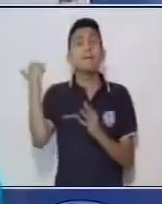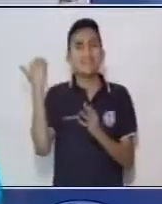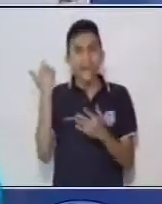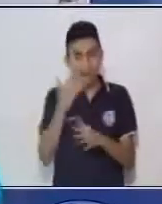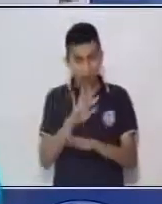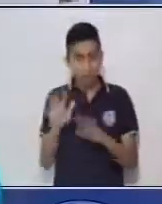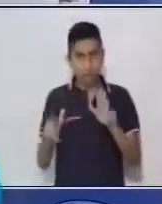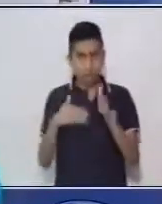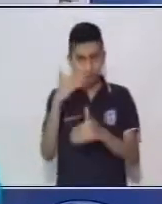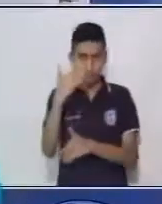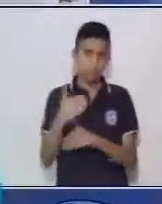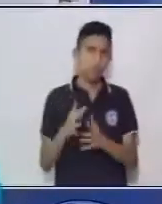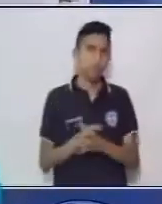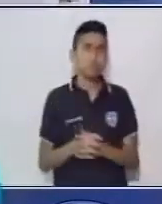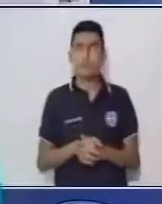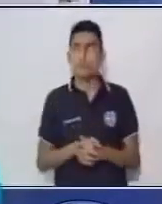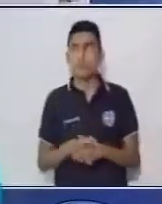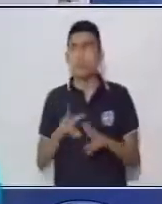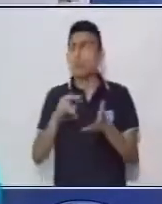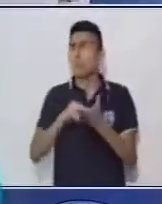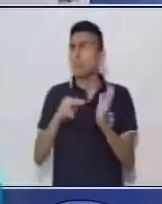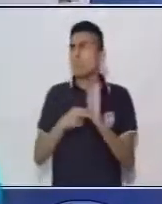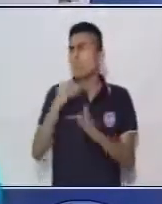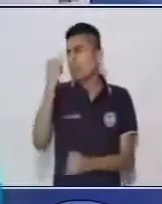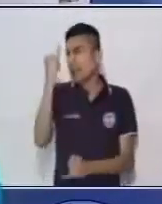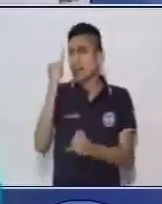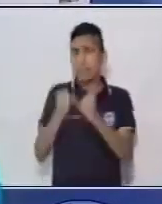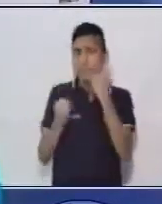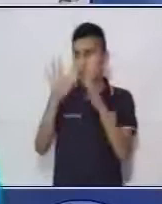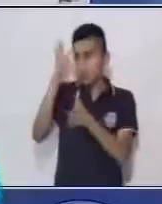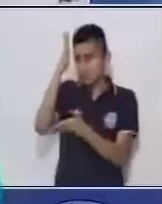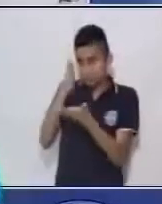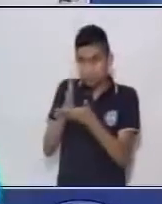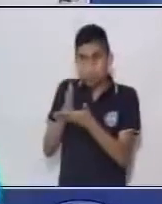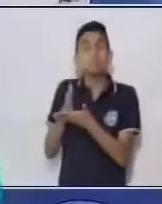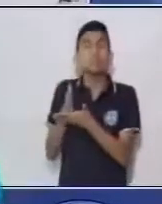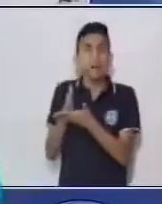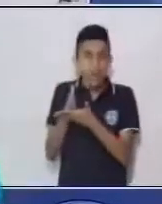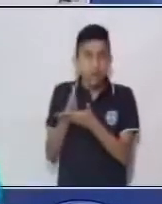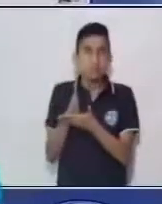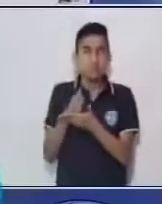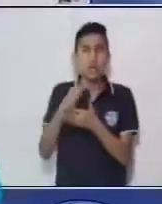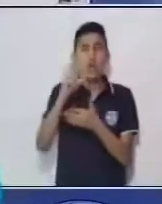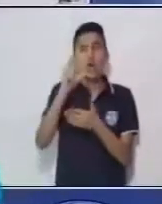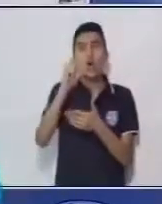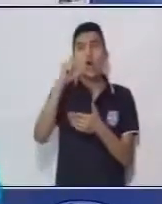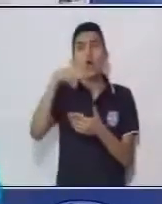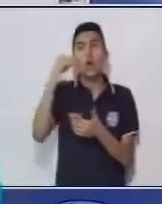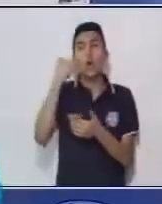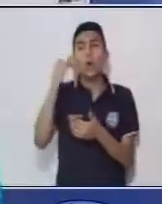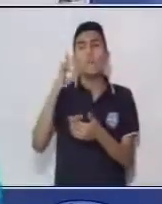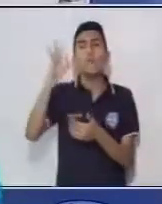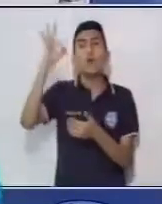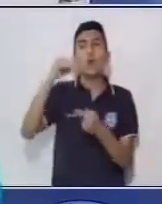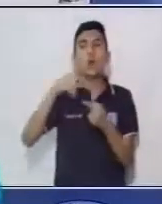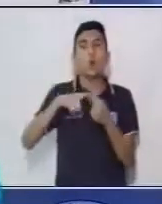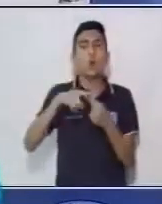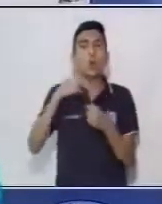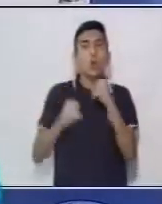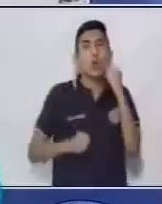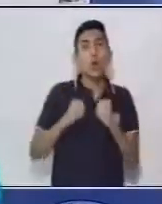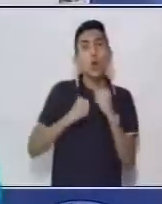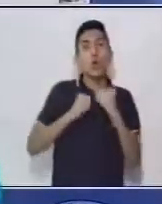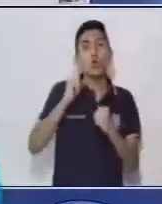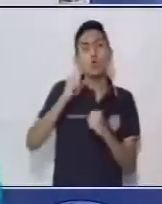que es lo que vamos a ver también más adelante, es decir, que terminó esa acción, lo tildamos, comió, corrió,